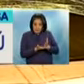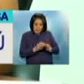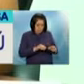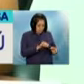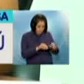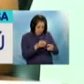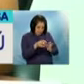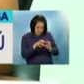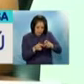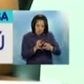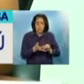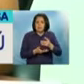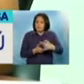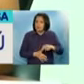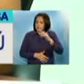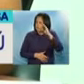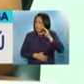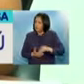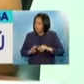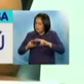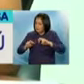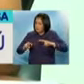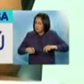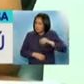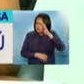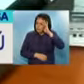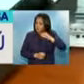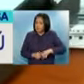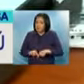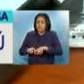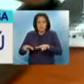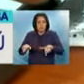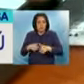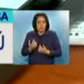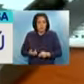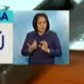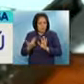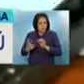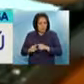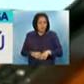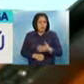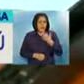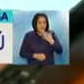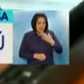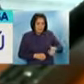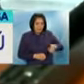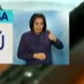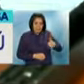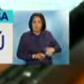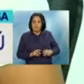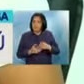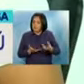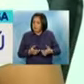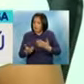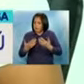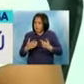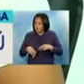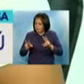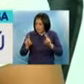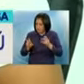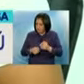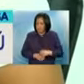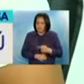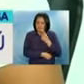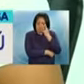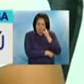lo que investiga la Policía Judicial de la Zona 8. El jefe de operaciones, Herbie Guamaní, se refiere al tema. También presumimos